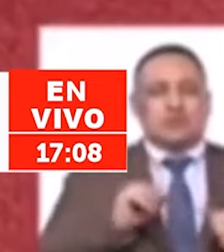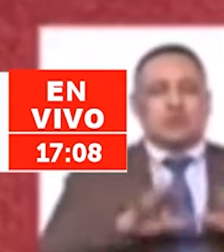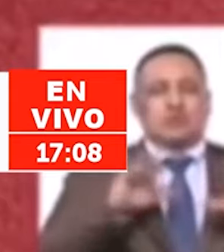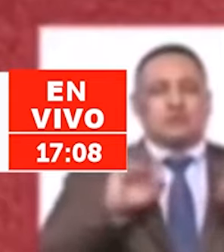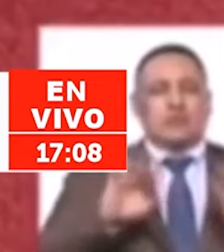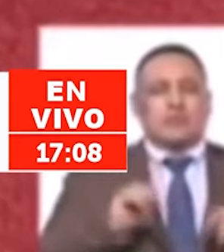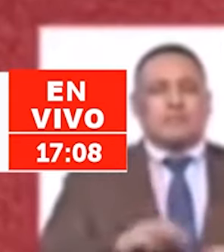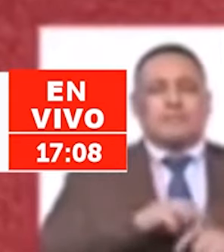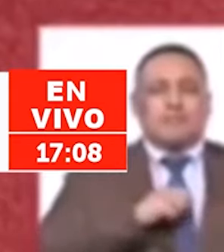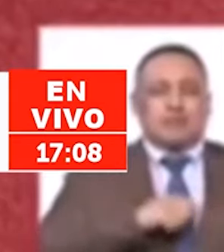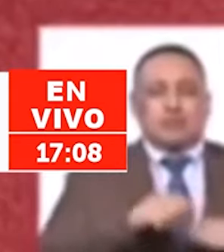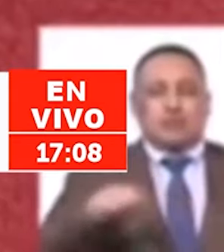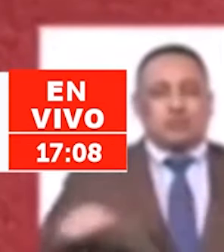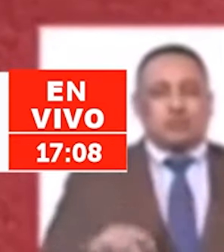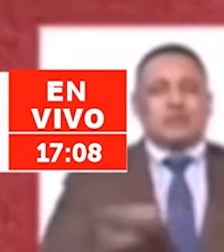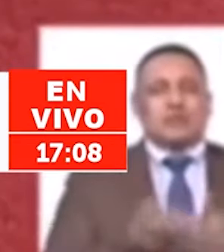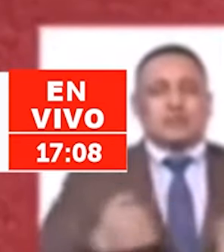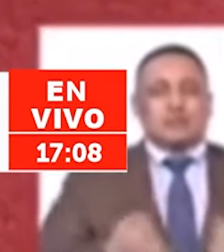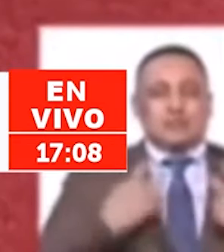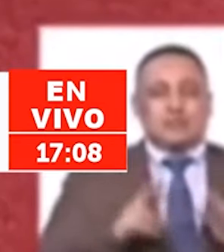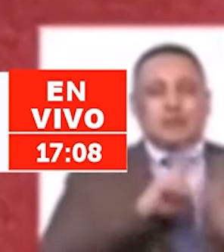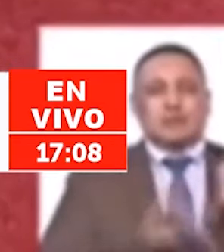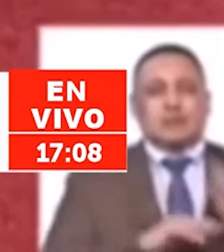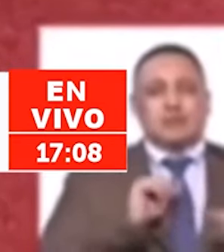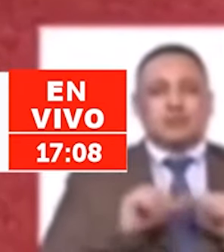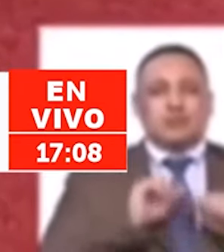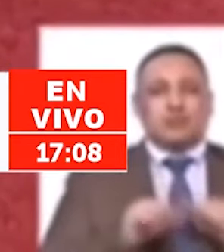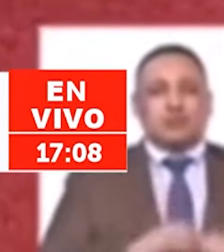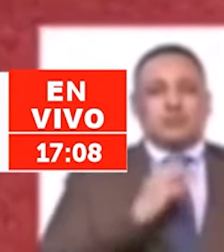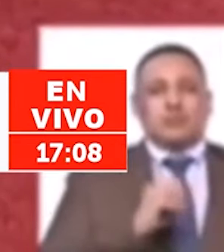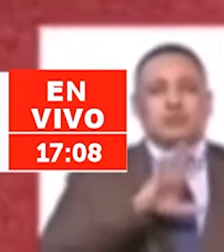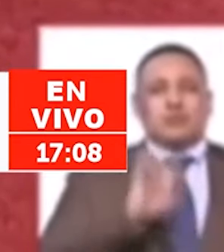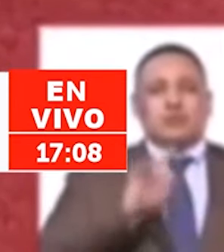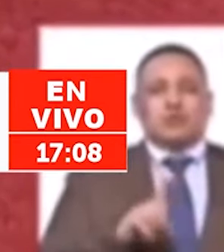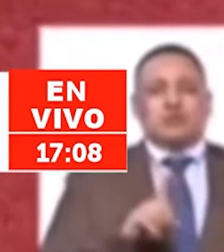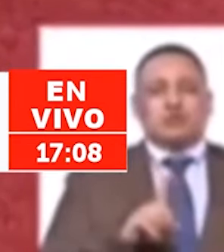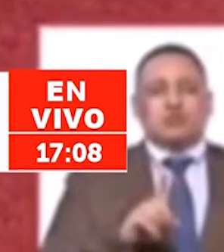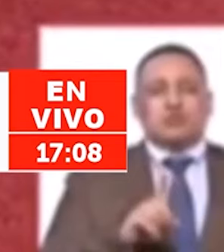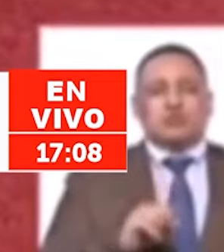21.276.89 metros cuadrados, el cual cuenta con partida registral número